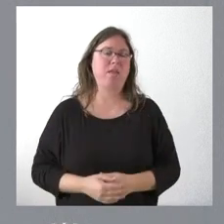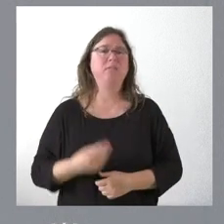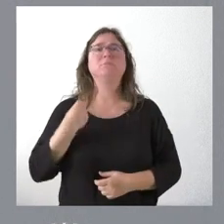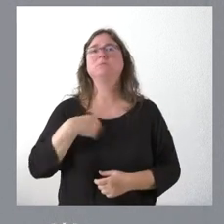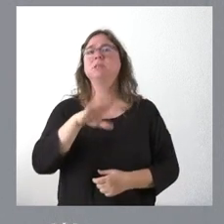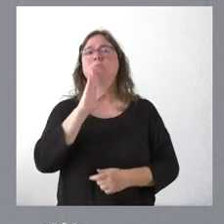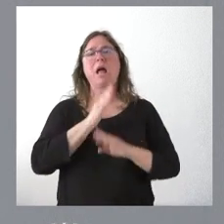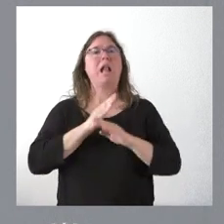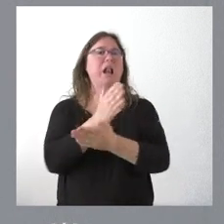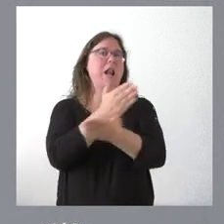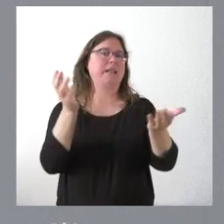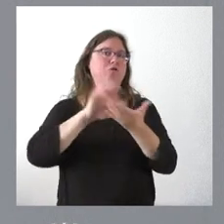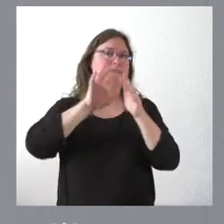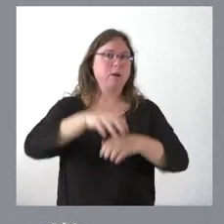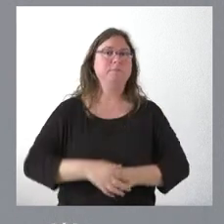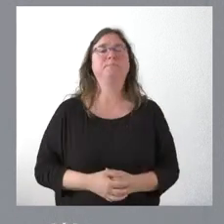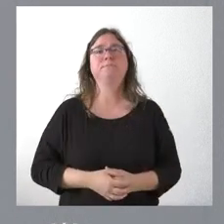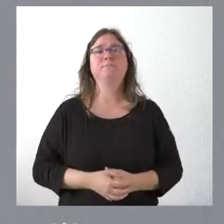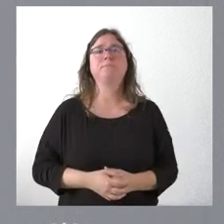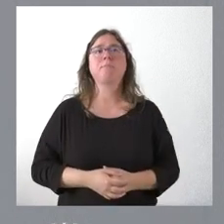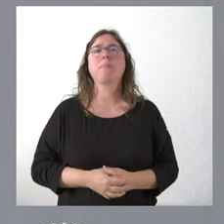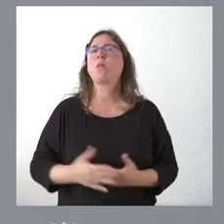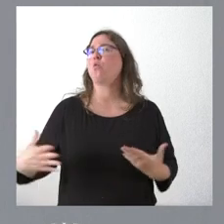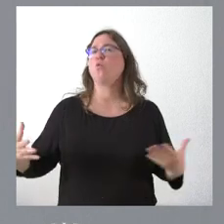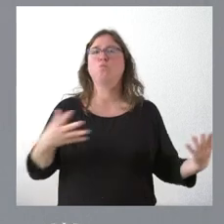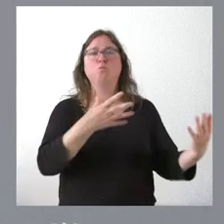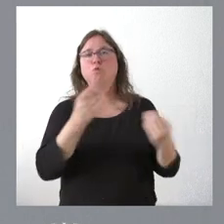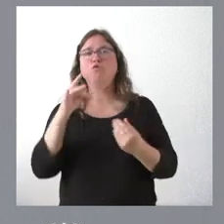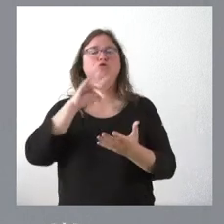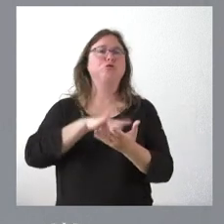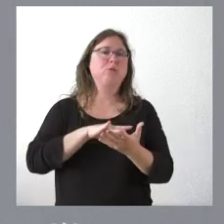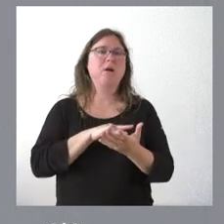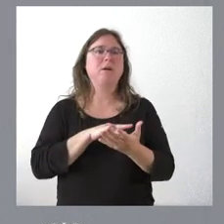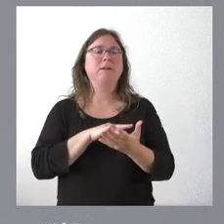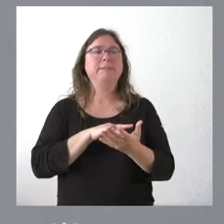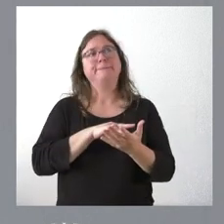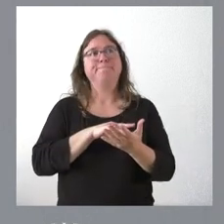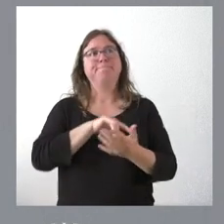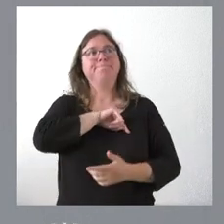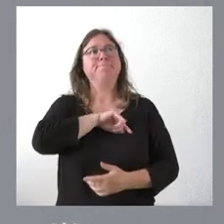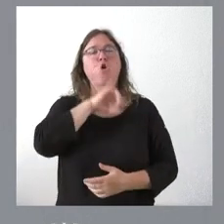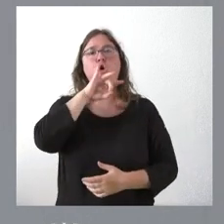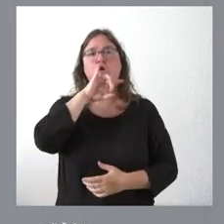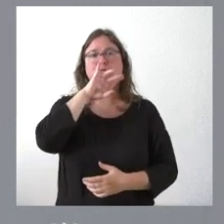en el resto de Castilla y León. En muchos sitios hay un cierto nivel de satisfacción con el ejercicio de esas